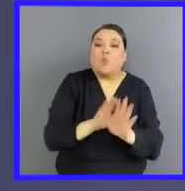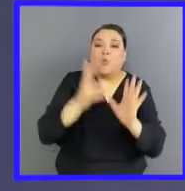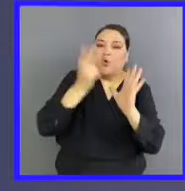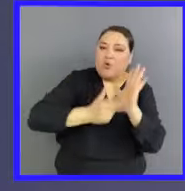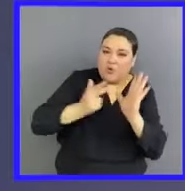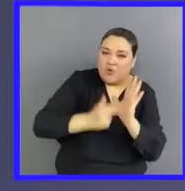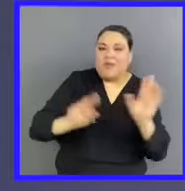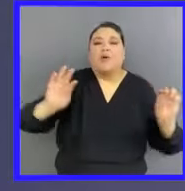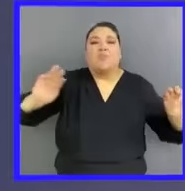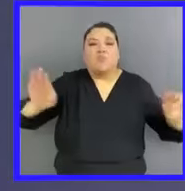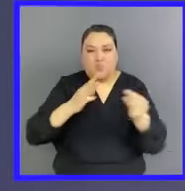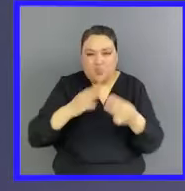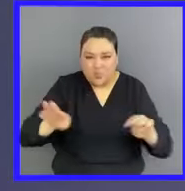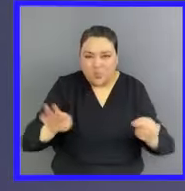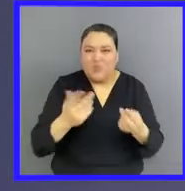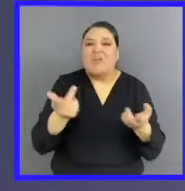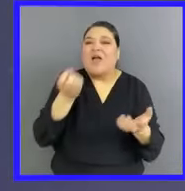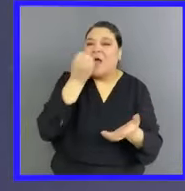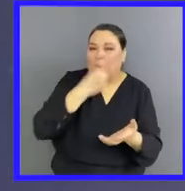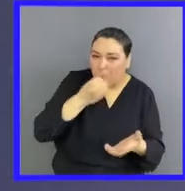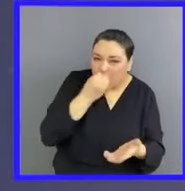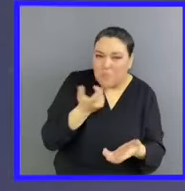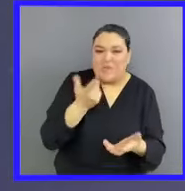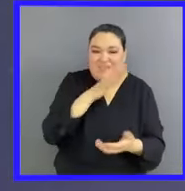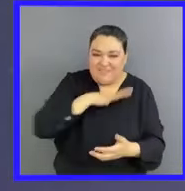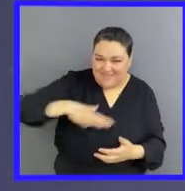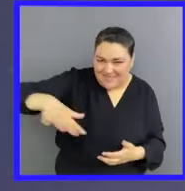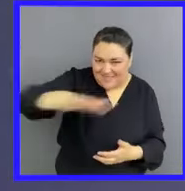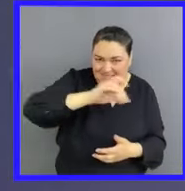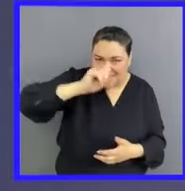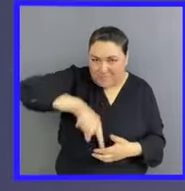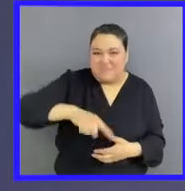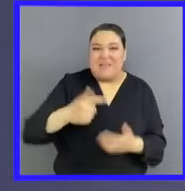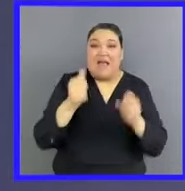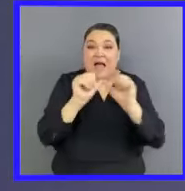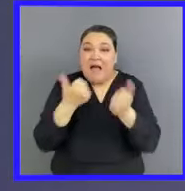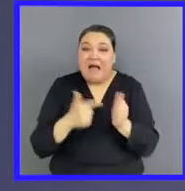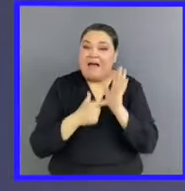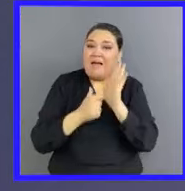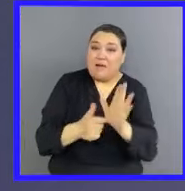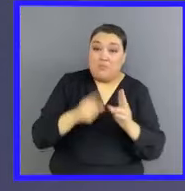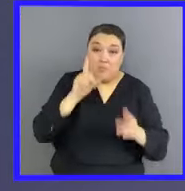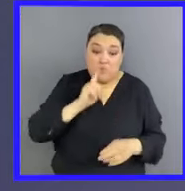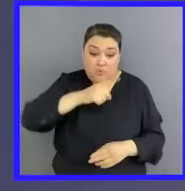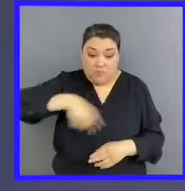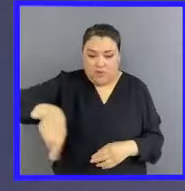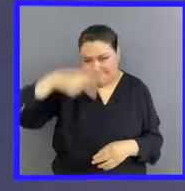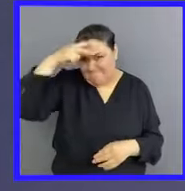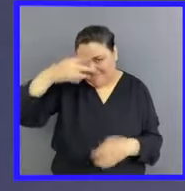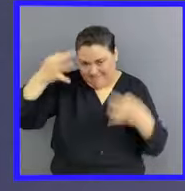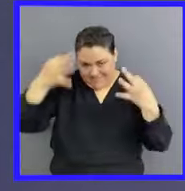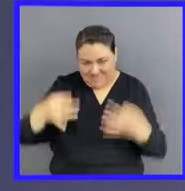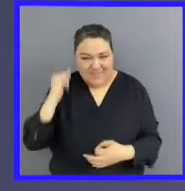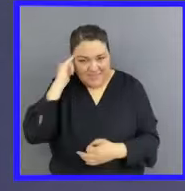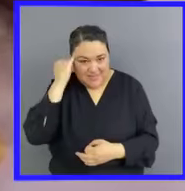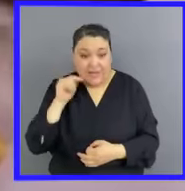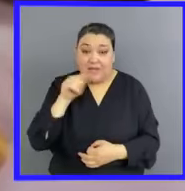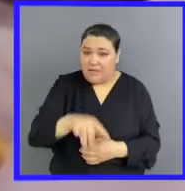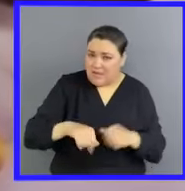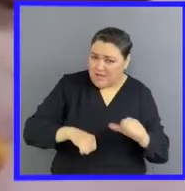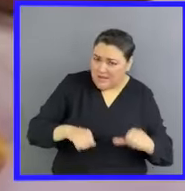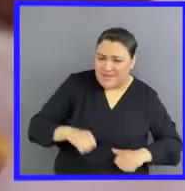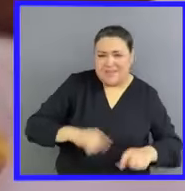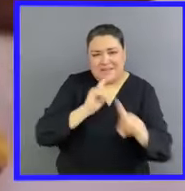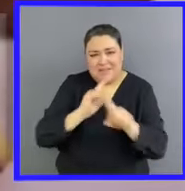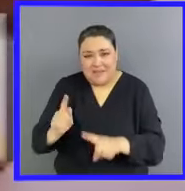vivo, gastronomía regional y arte hecho por manos de mujeres mexicanas. Habrá actividades como un taller